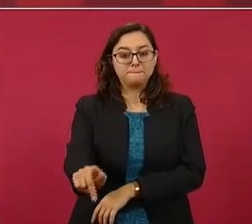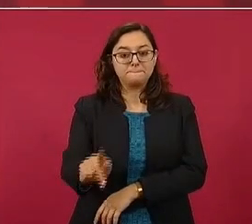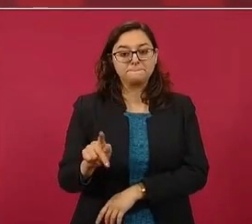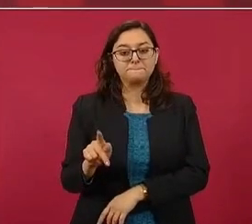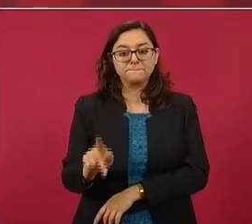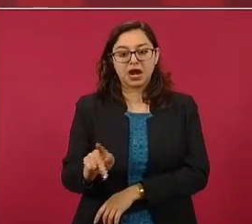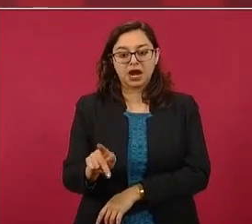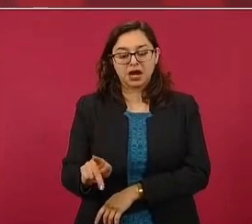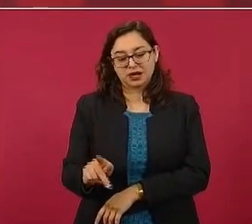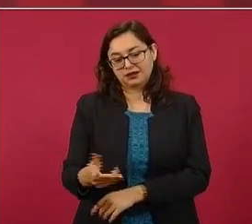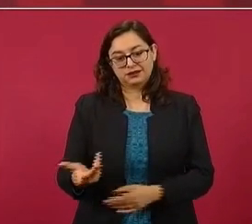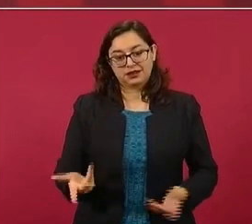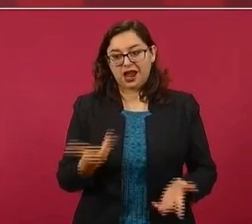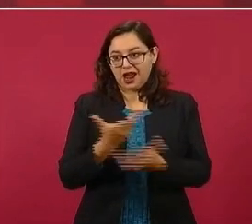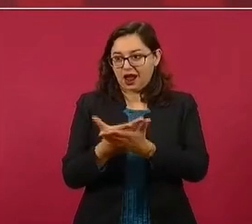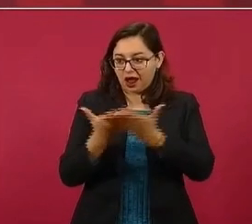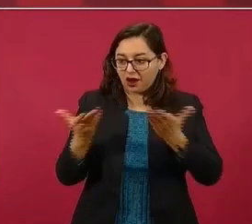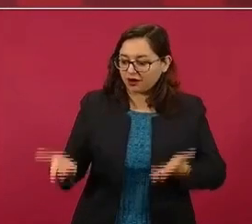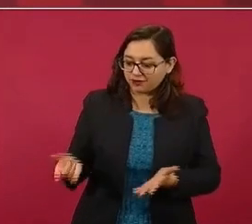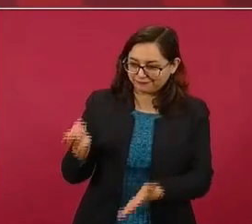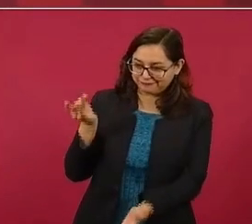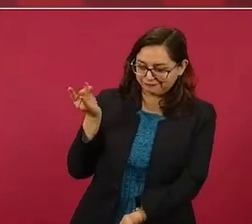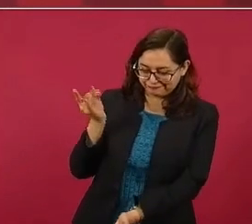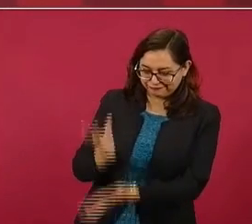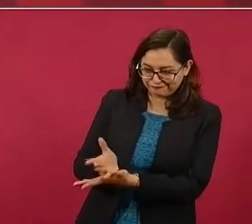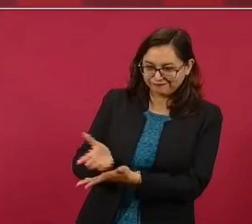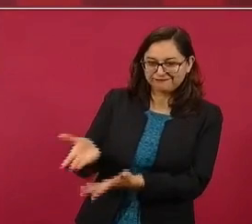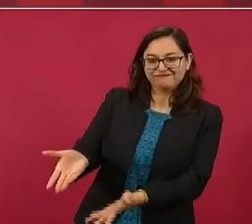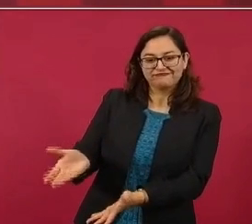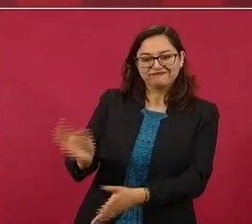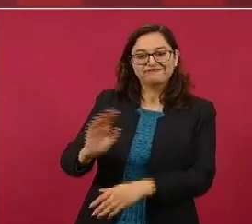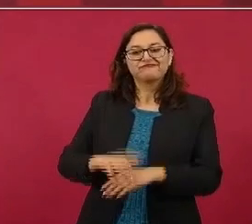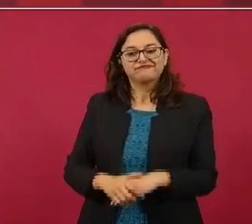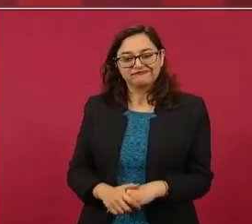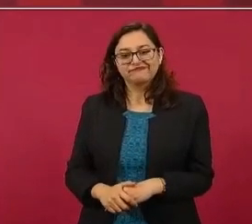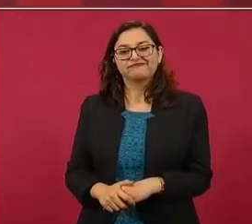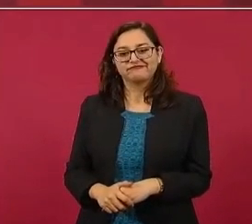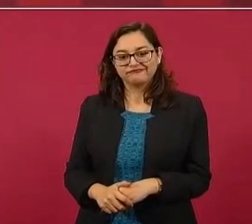pues es más que claro